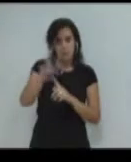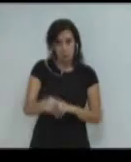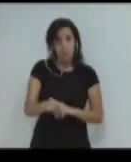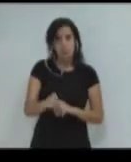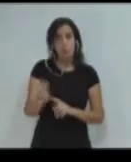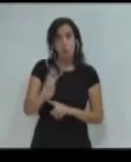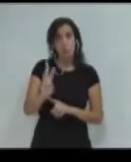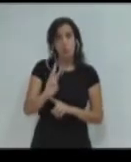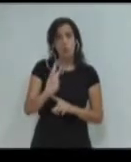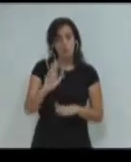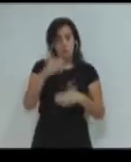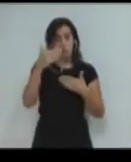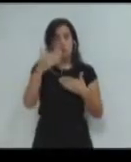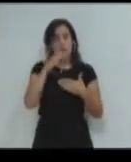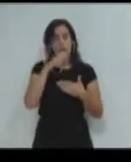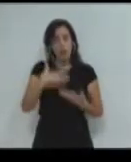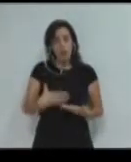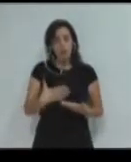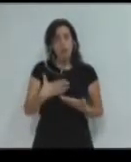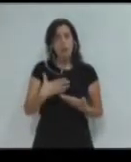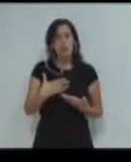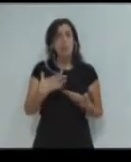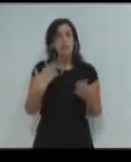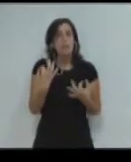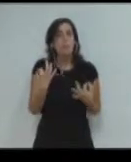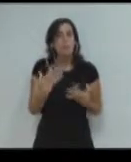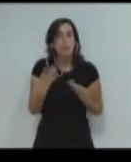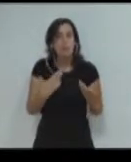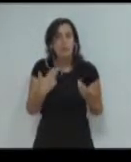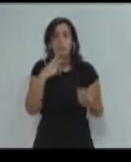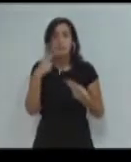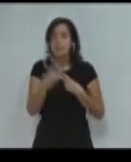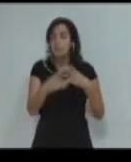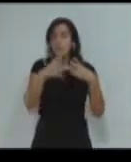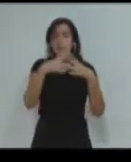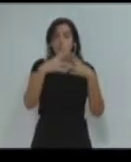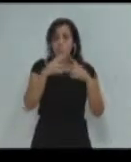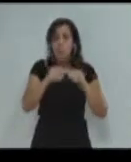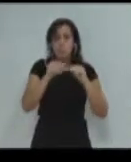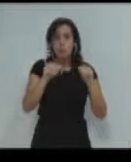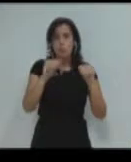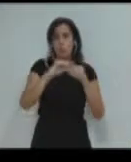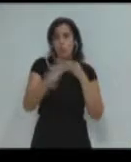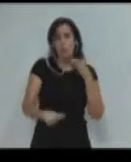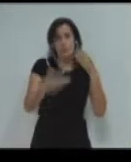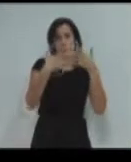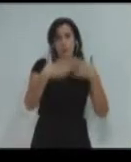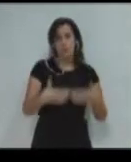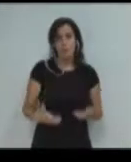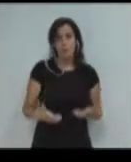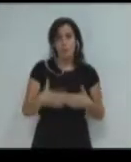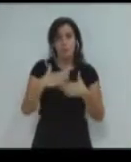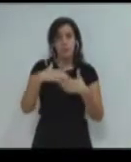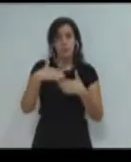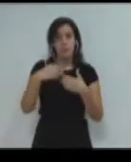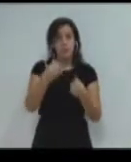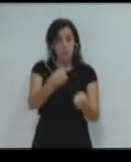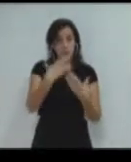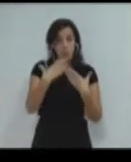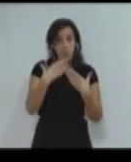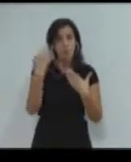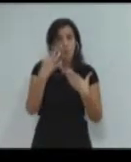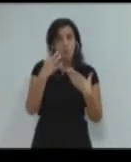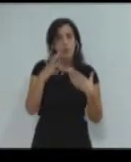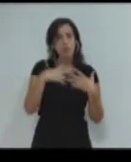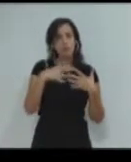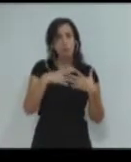recibe el Word y ¿qué ocurre? ¿Qué es lo que no puede...? Es la estructura del documento. Para llegar a la información tenemos que